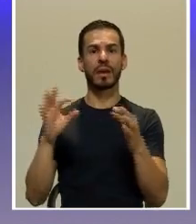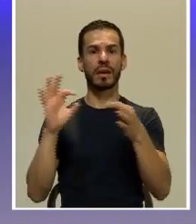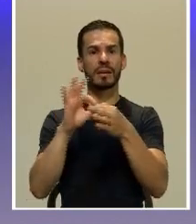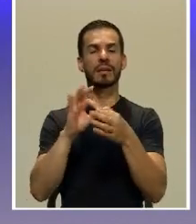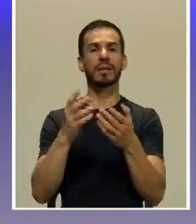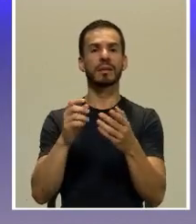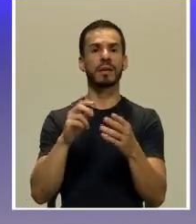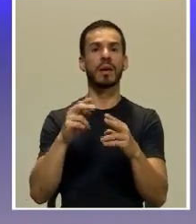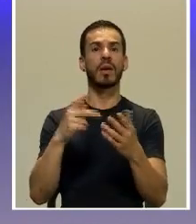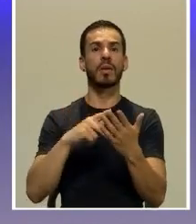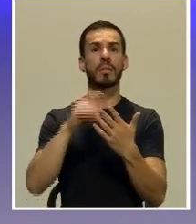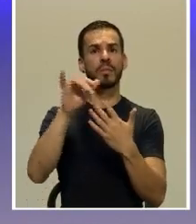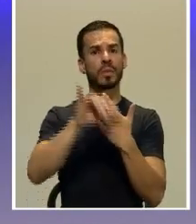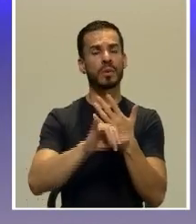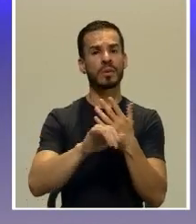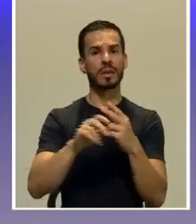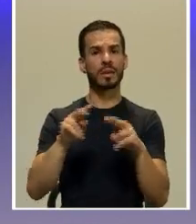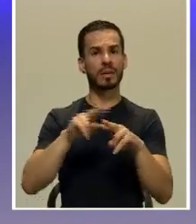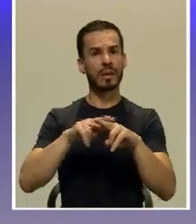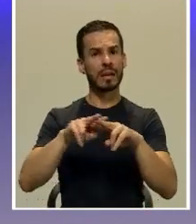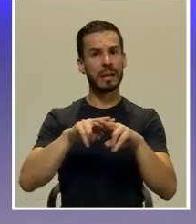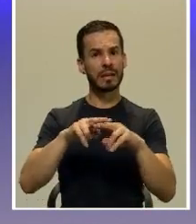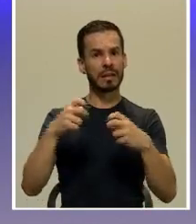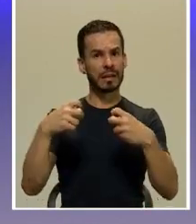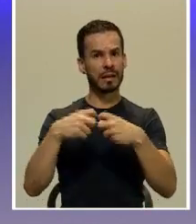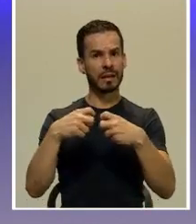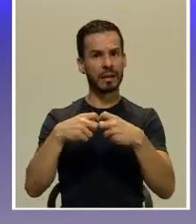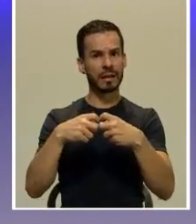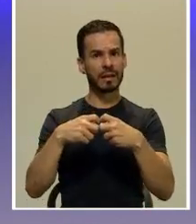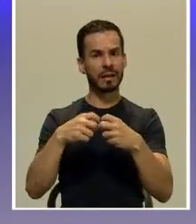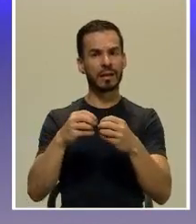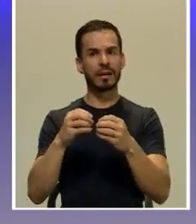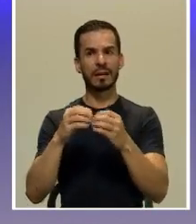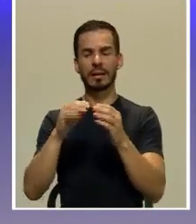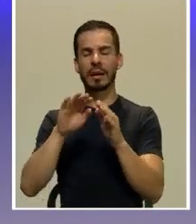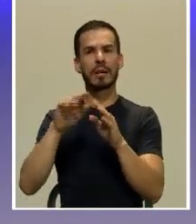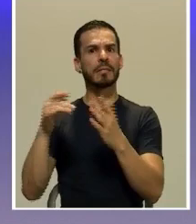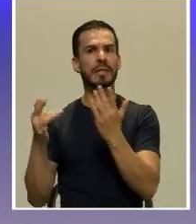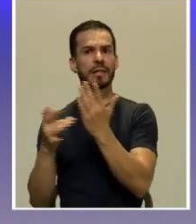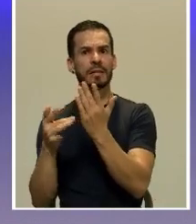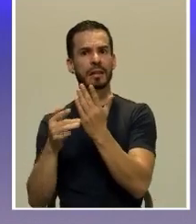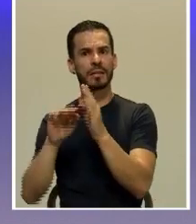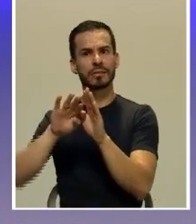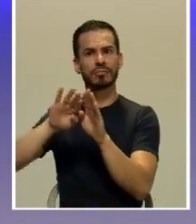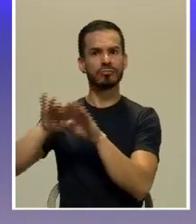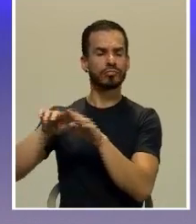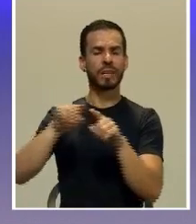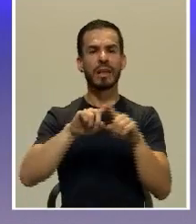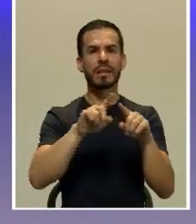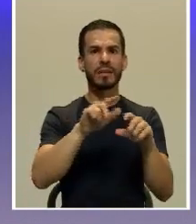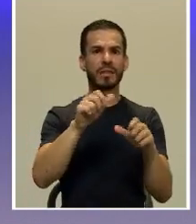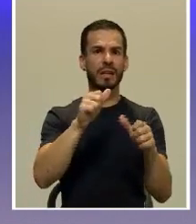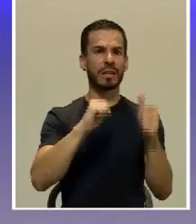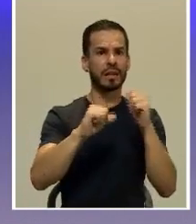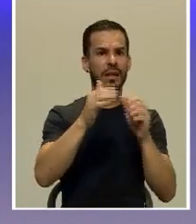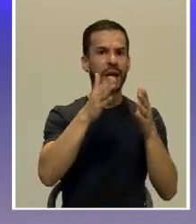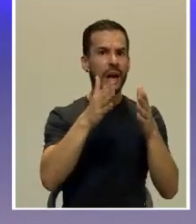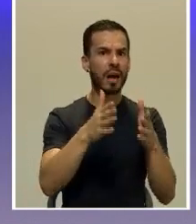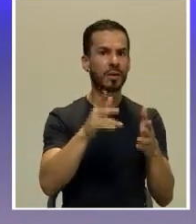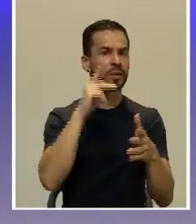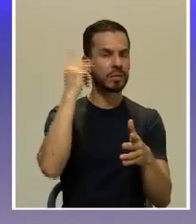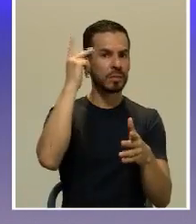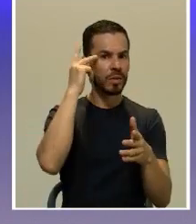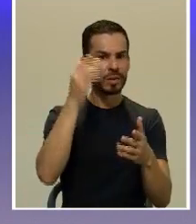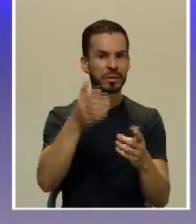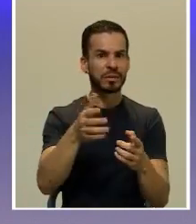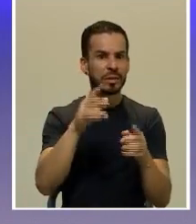tren eléctrico se vuelve cada vez menos técnica. Distintos actores políticos han tomado